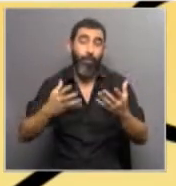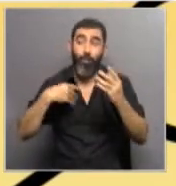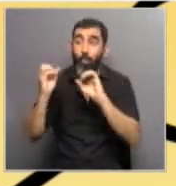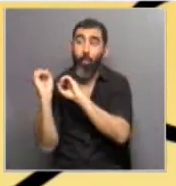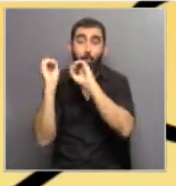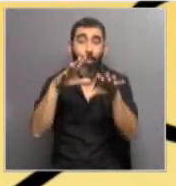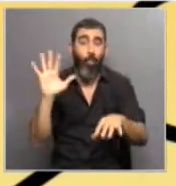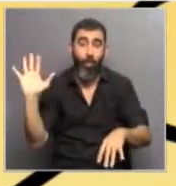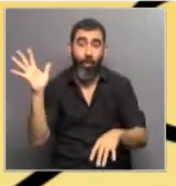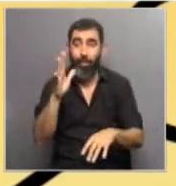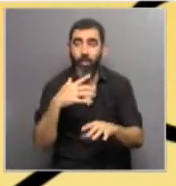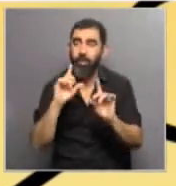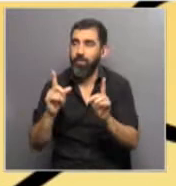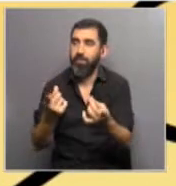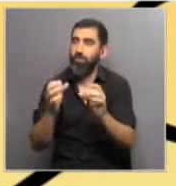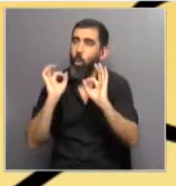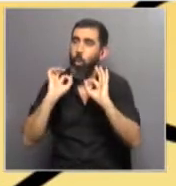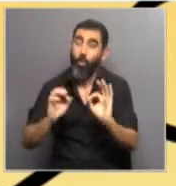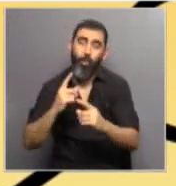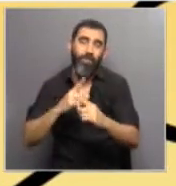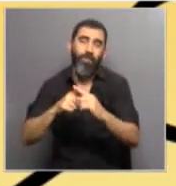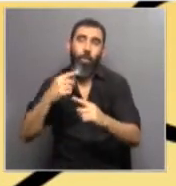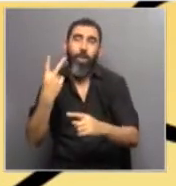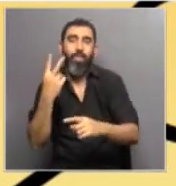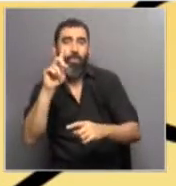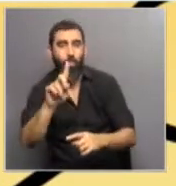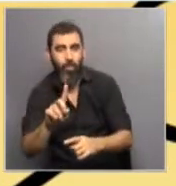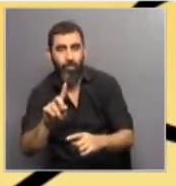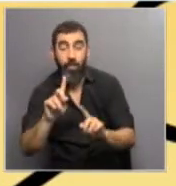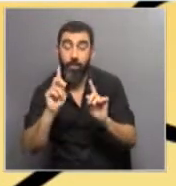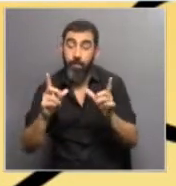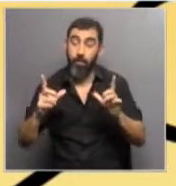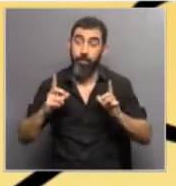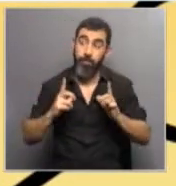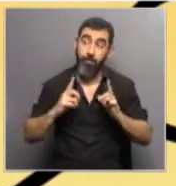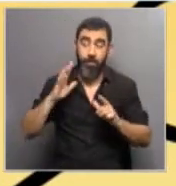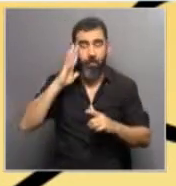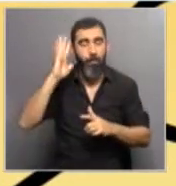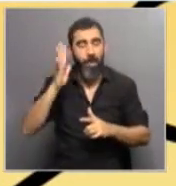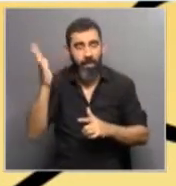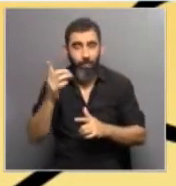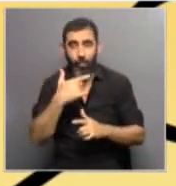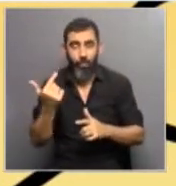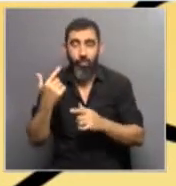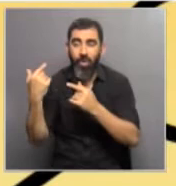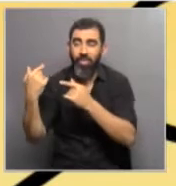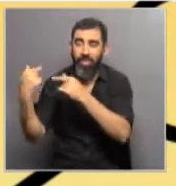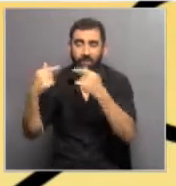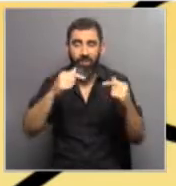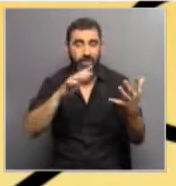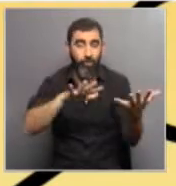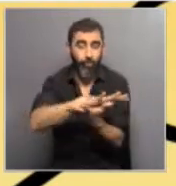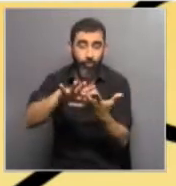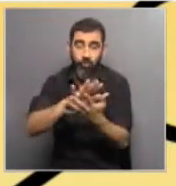muda al interior tiene que tener esas comodidades, estamos en el siglo XXI y debiéramos esperar que, más allá de que estemos en distintas zonas del Uruguay, tengamos